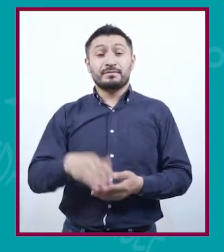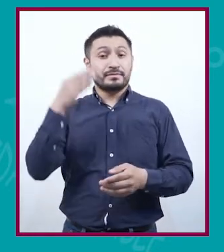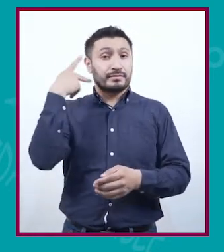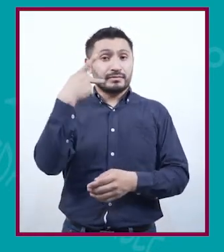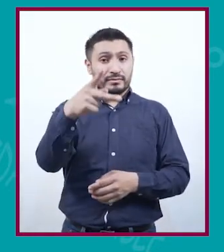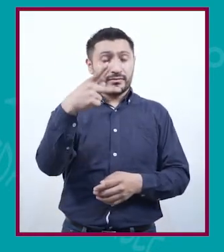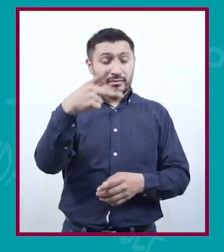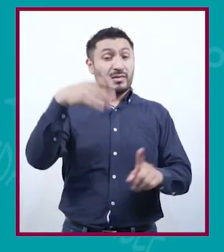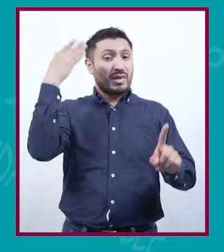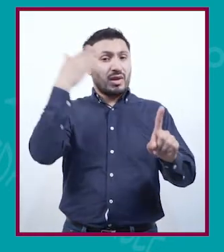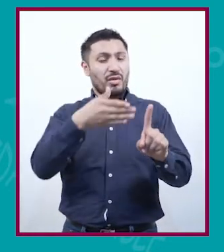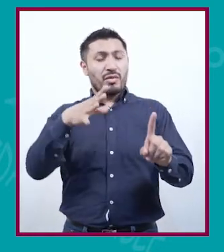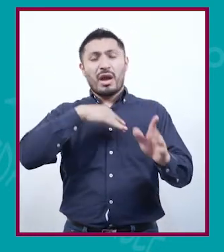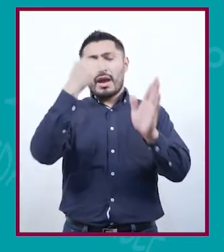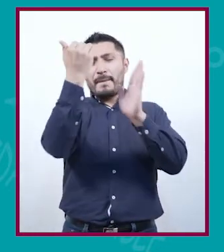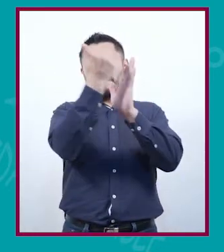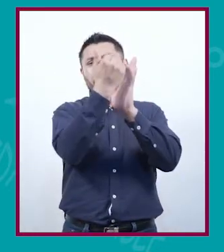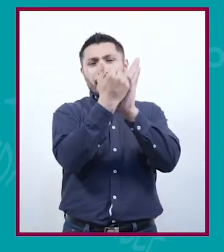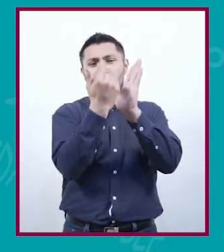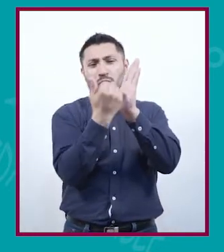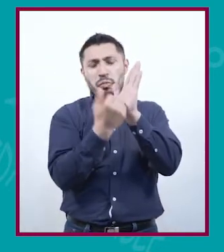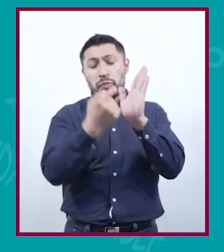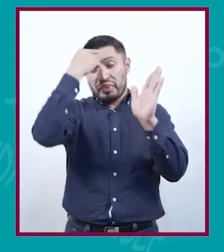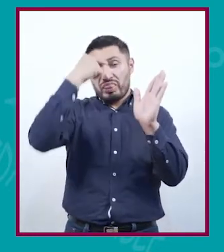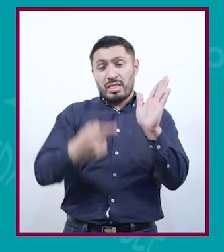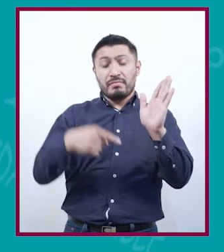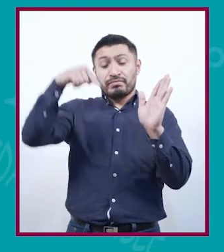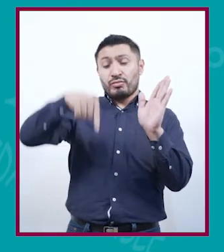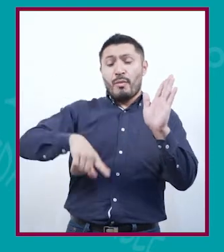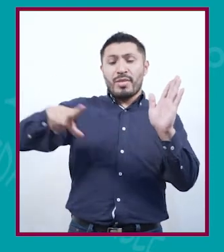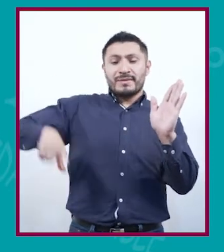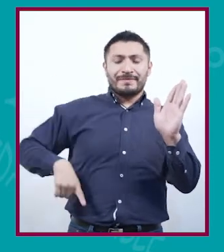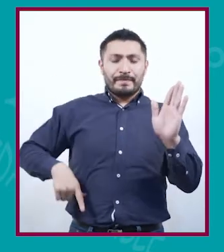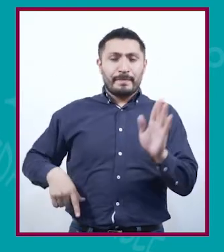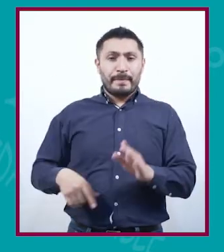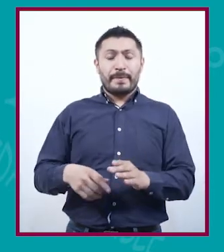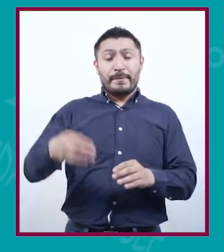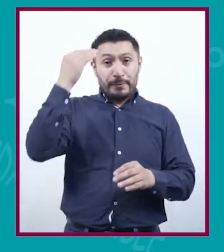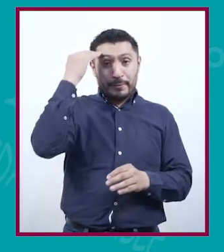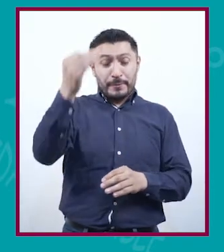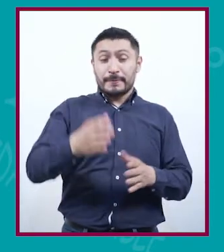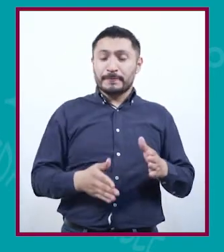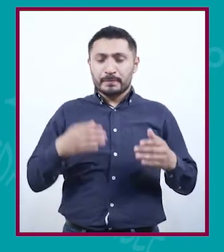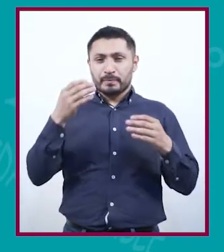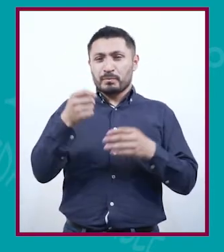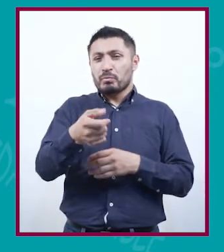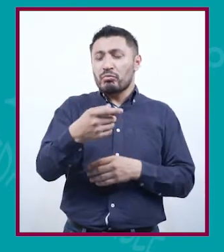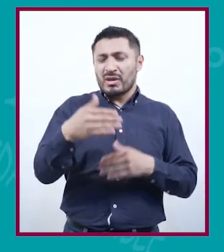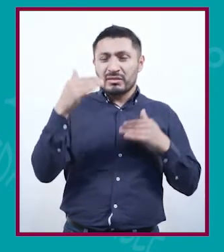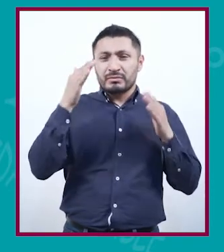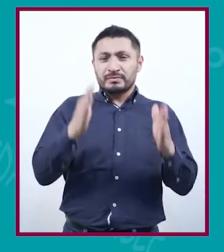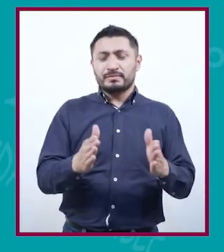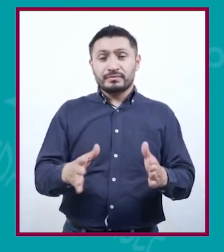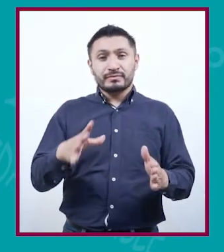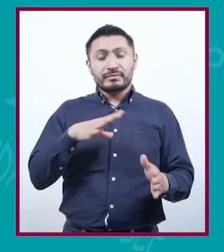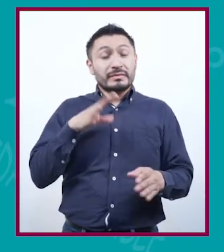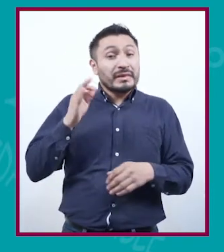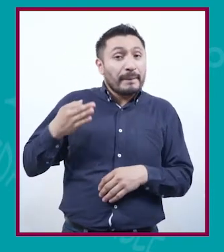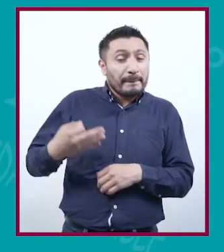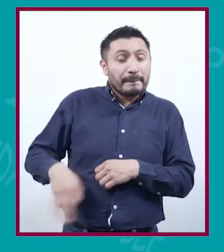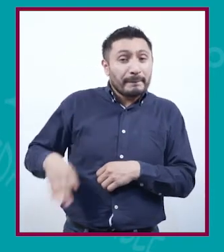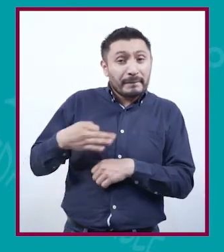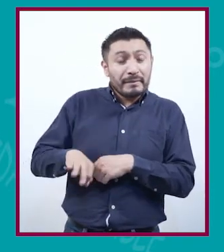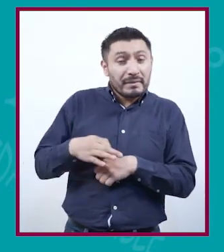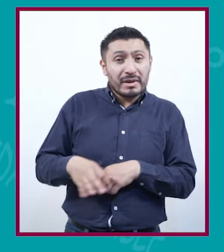ese propósito establece una serie de puntos para un gobierno provisional en lo que